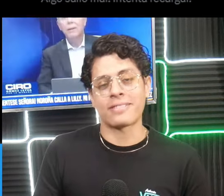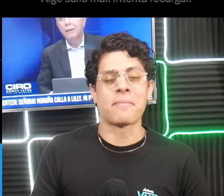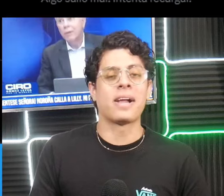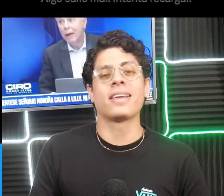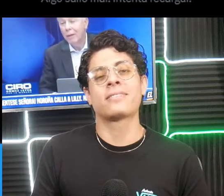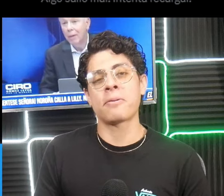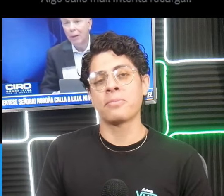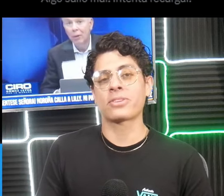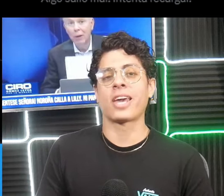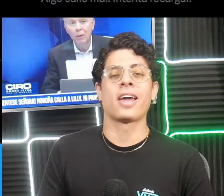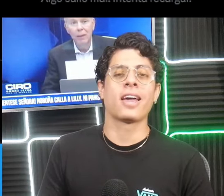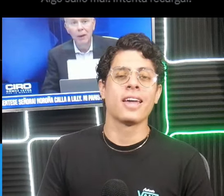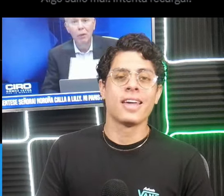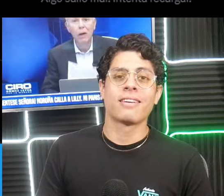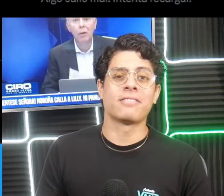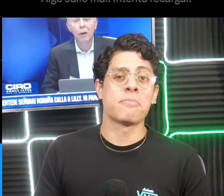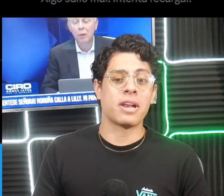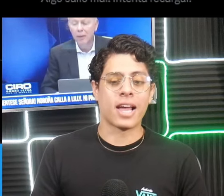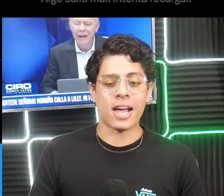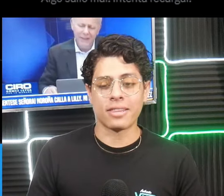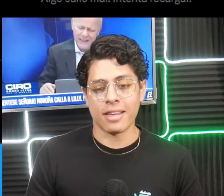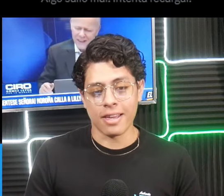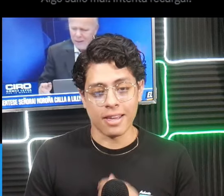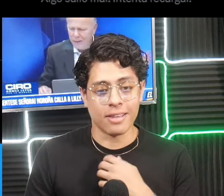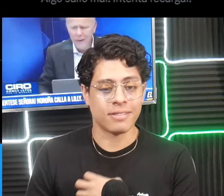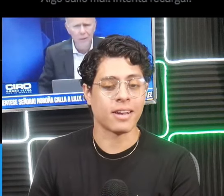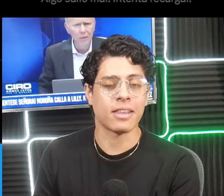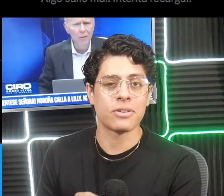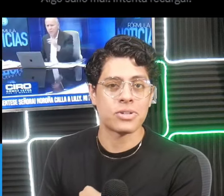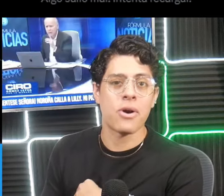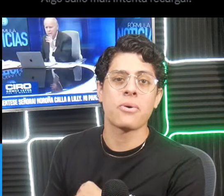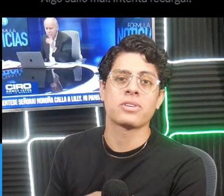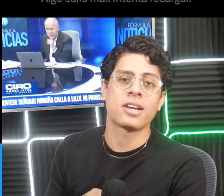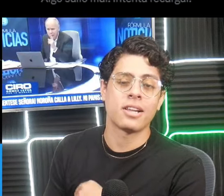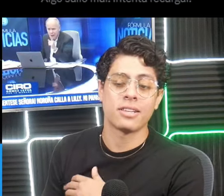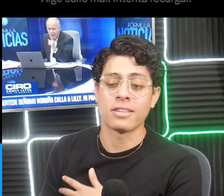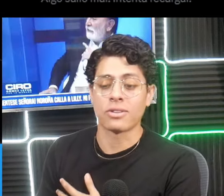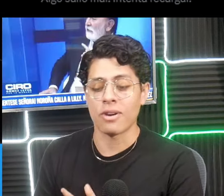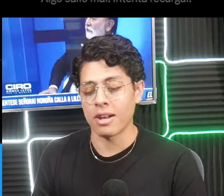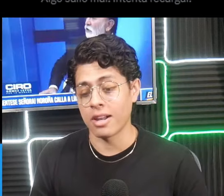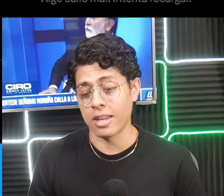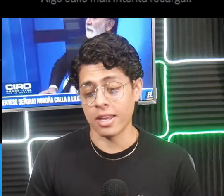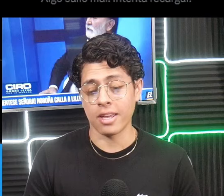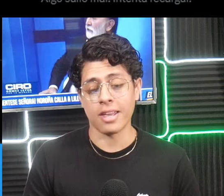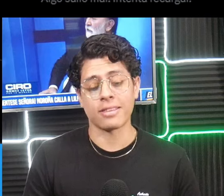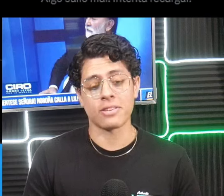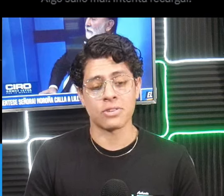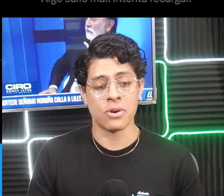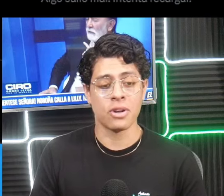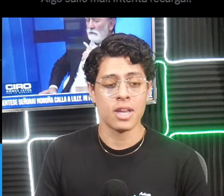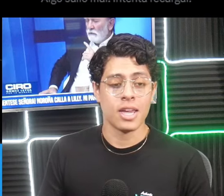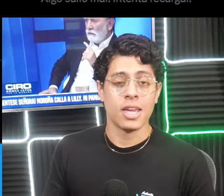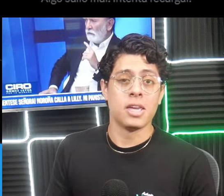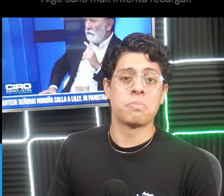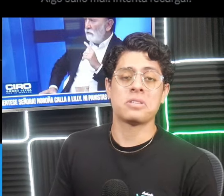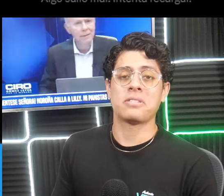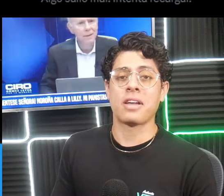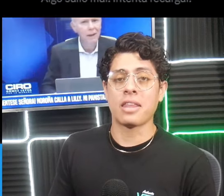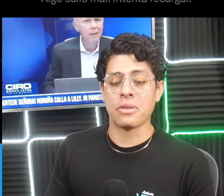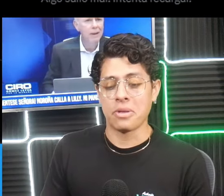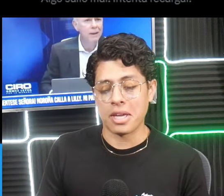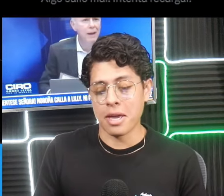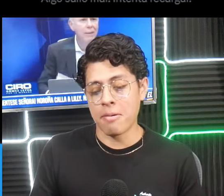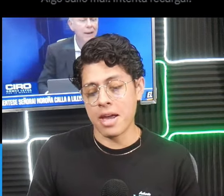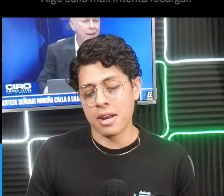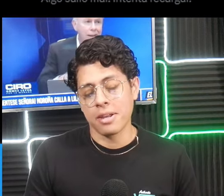bueno, esta señora está mal, ya sabemos que, que siempre le encanta estar dando shows, ser el centro de atención, y pues